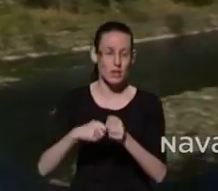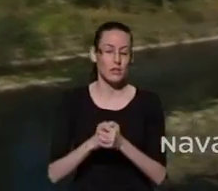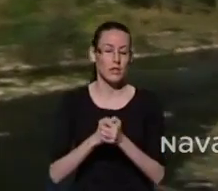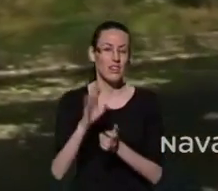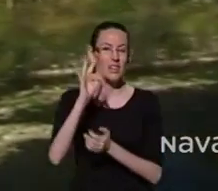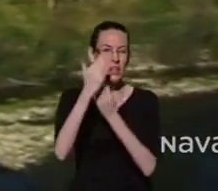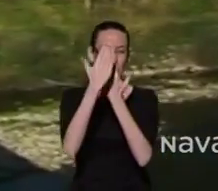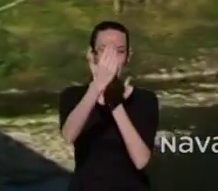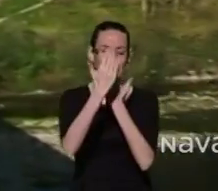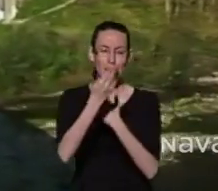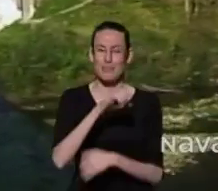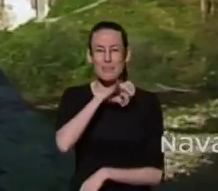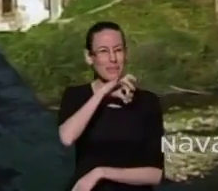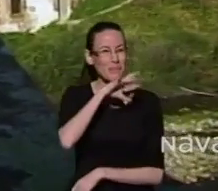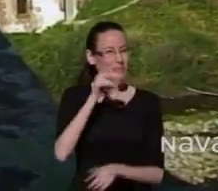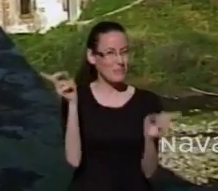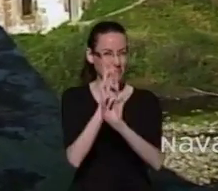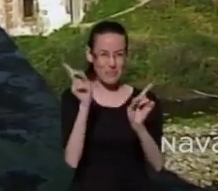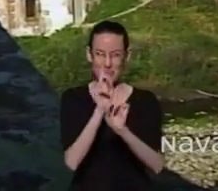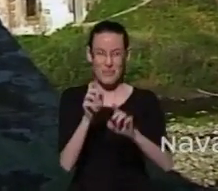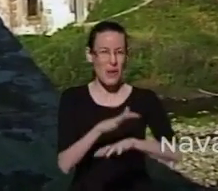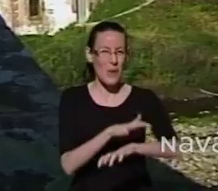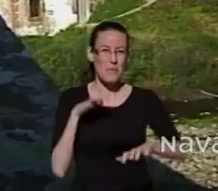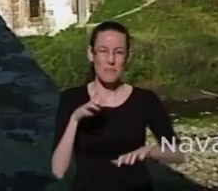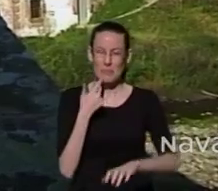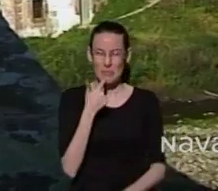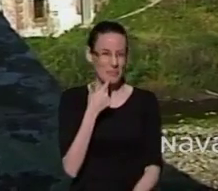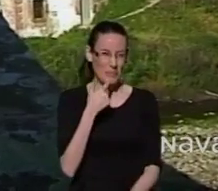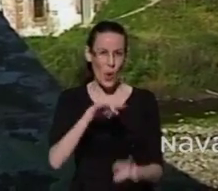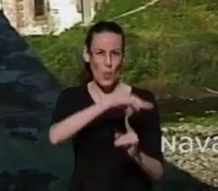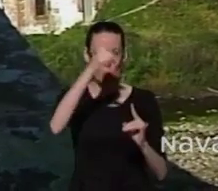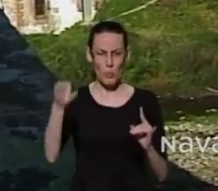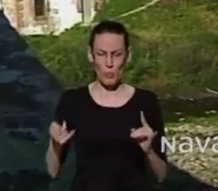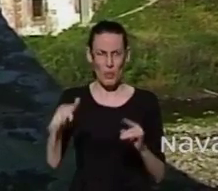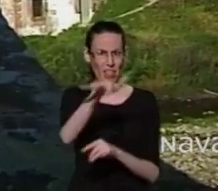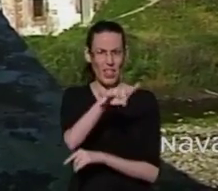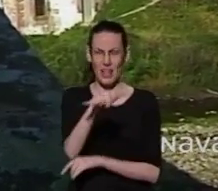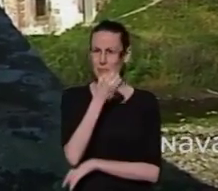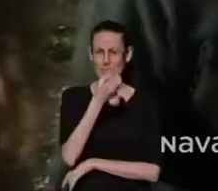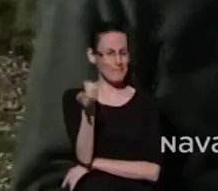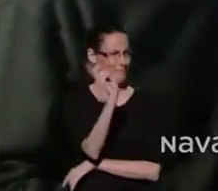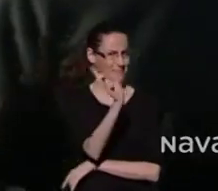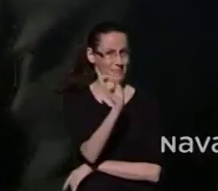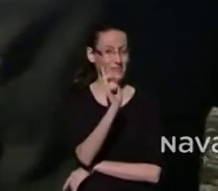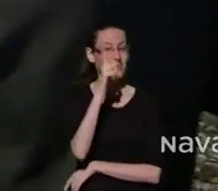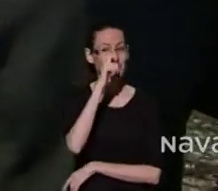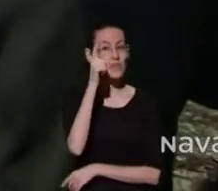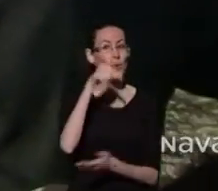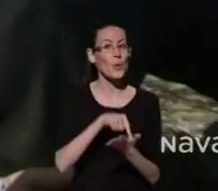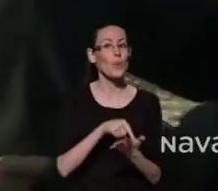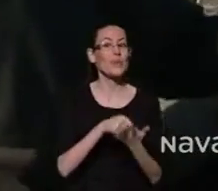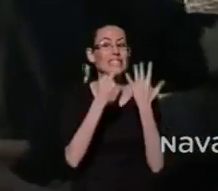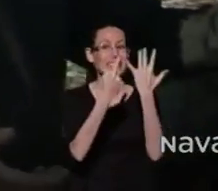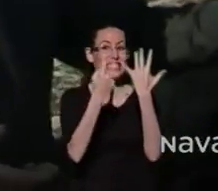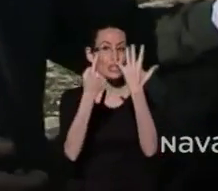no estaban muy conformes, muchos de ellos, con la ubicación del puente. En 1562, el hijo, porque